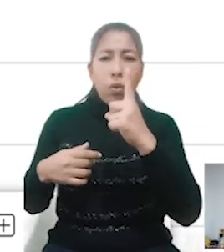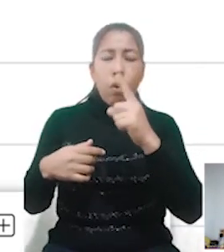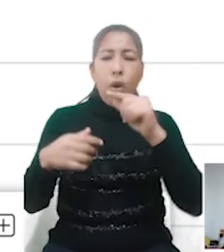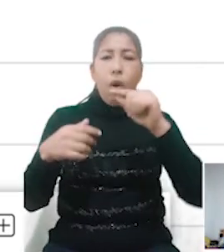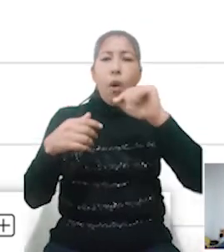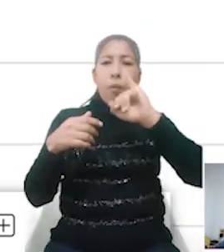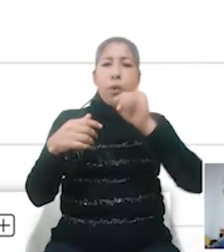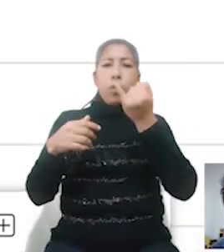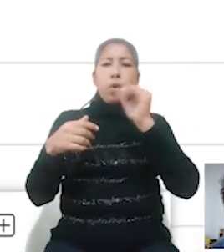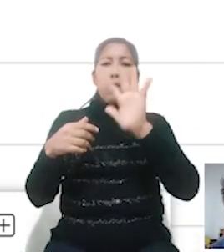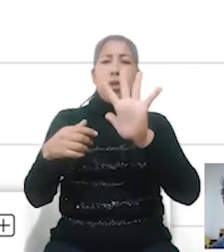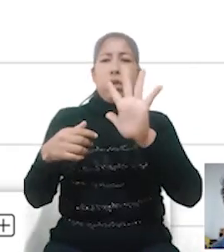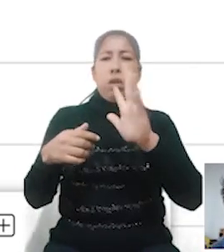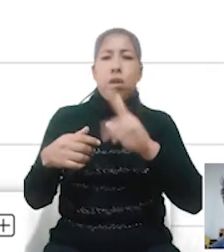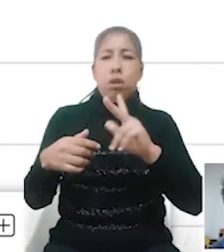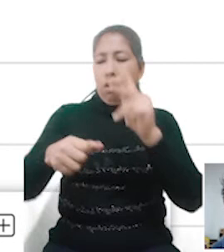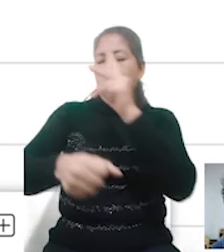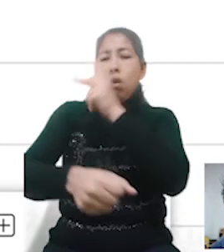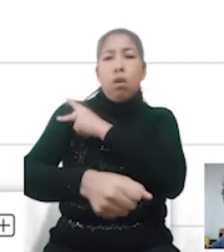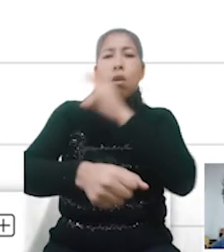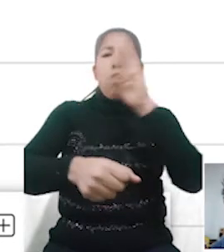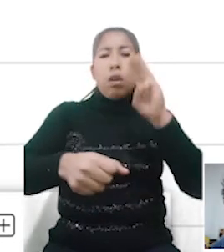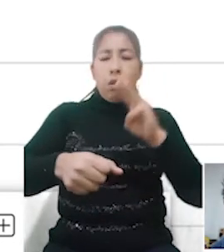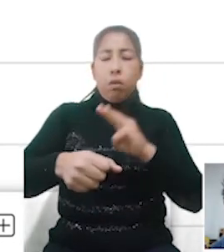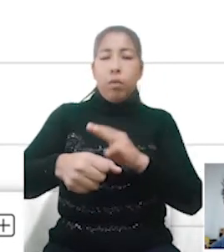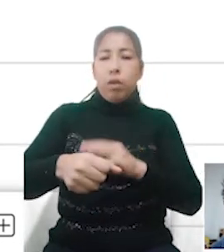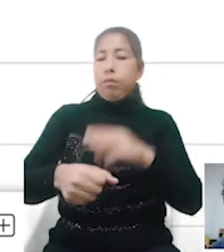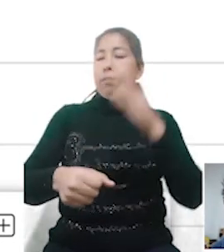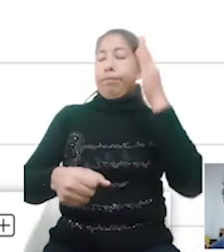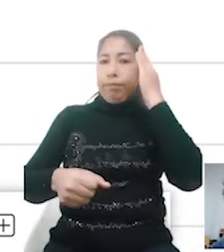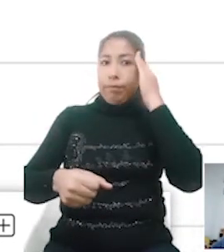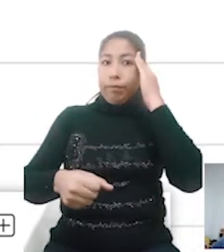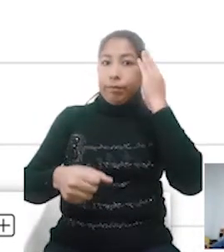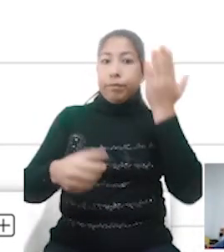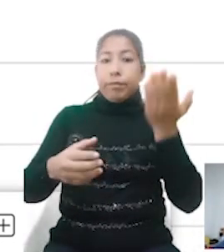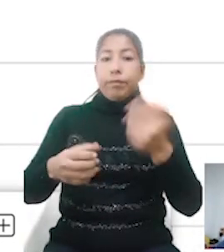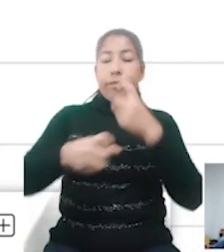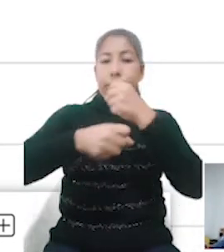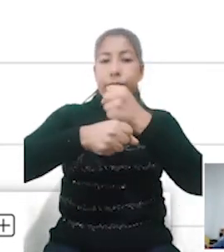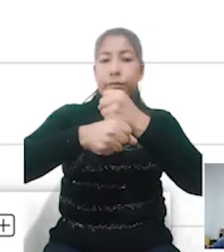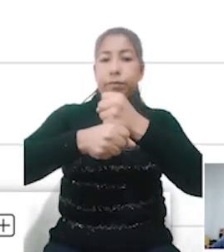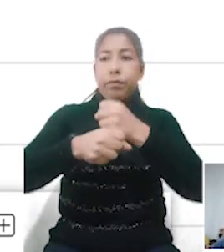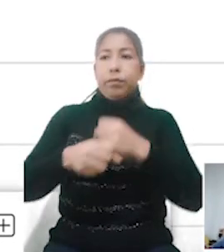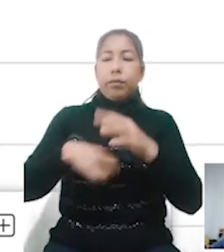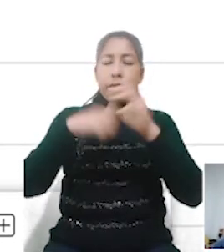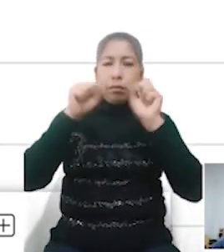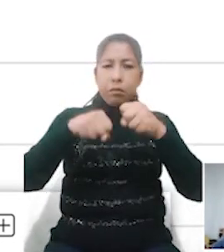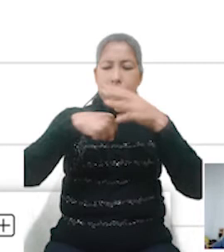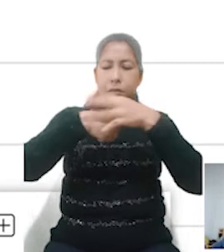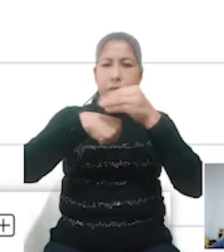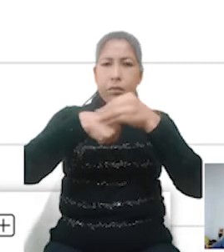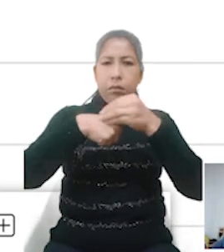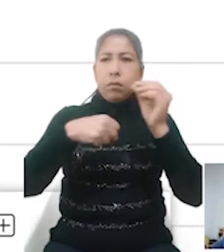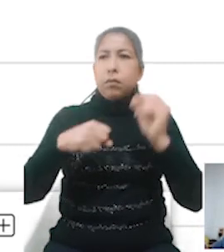kilómetros de radio. Ese dato ya lo tenemos como parte del problema. 1,5 kilómetros es el radio